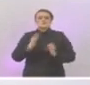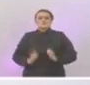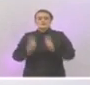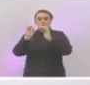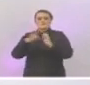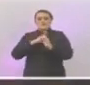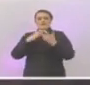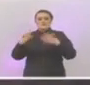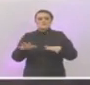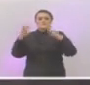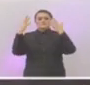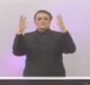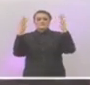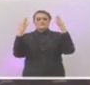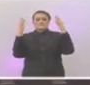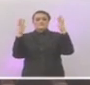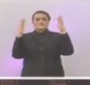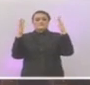Adolescentes.